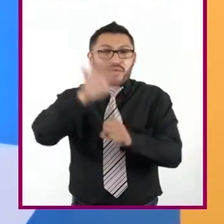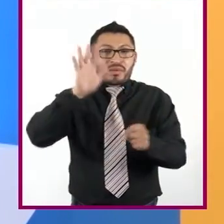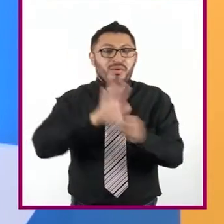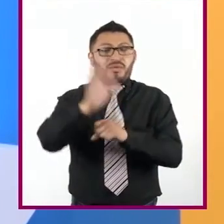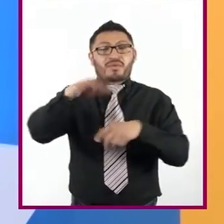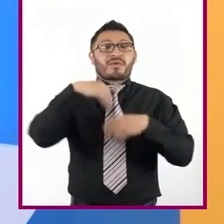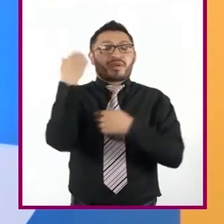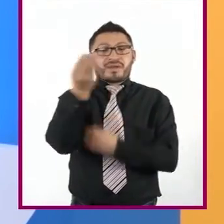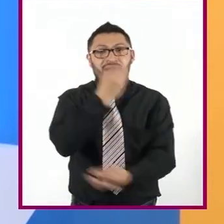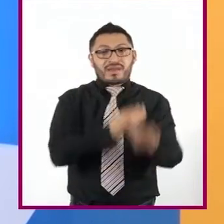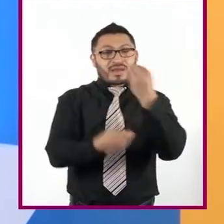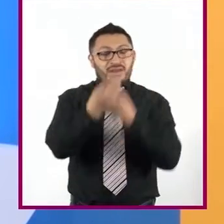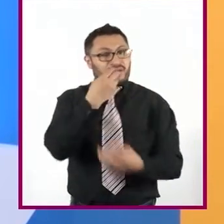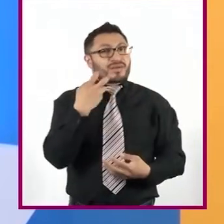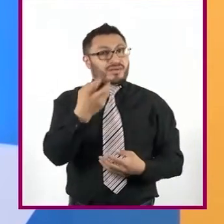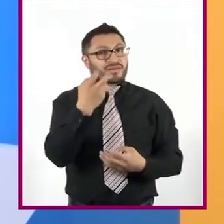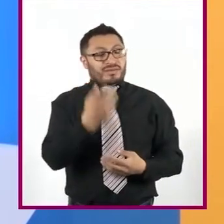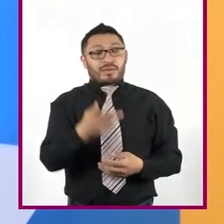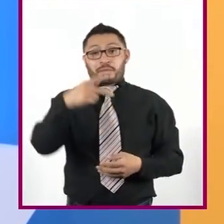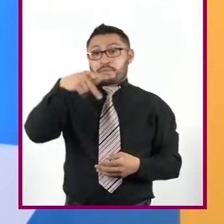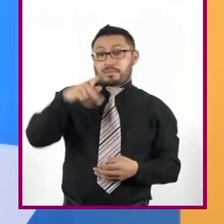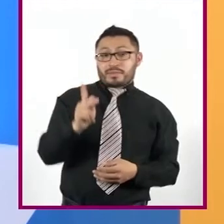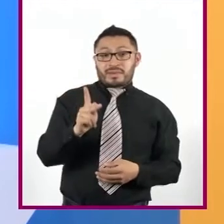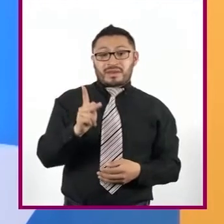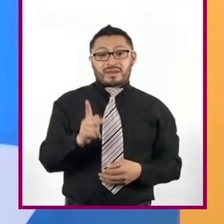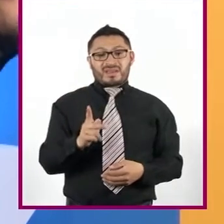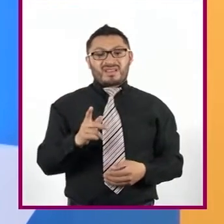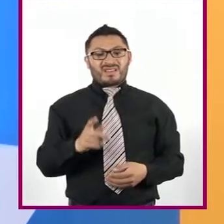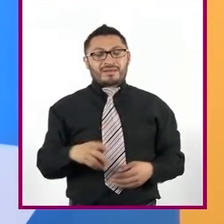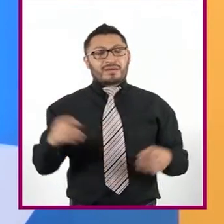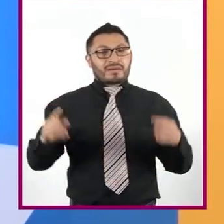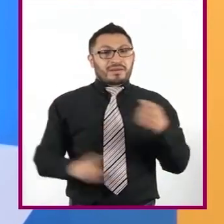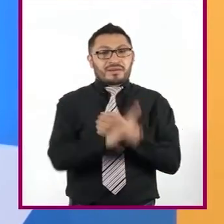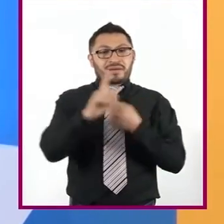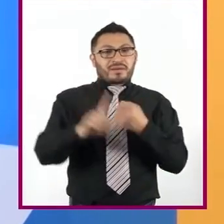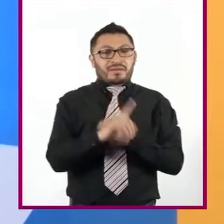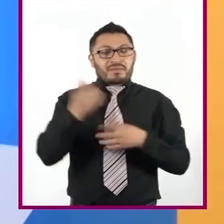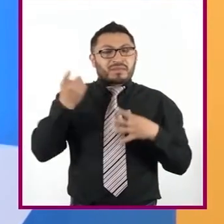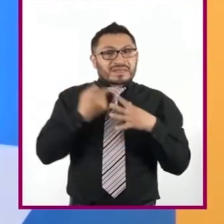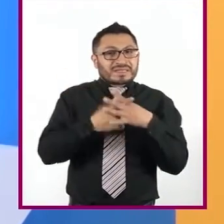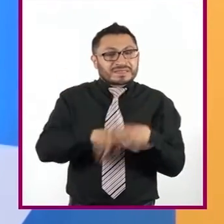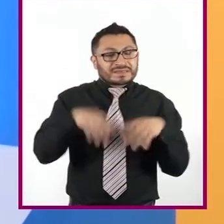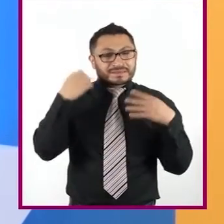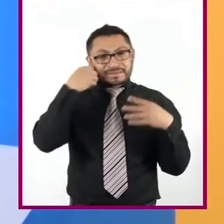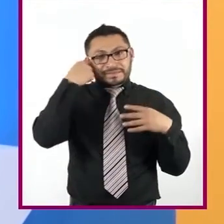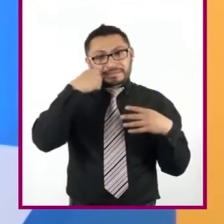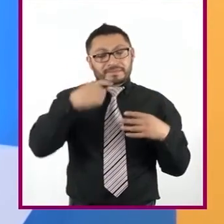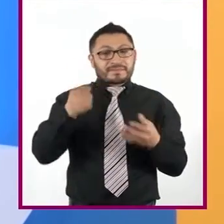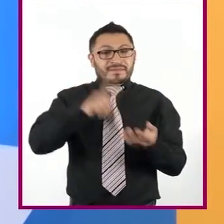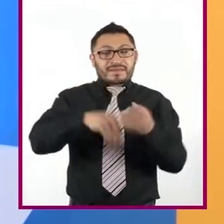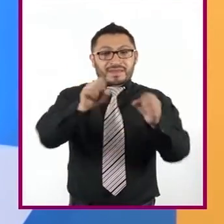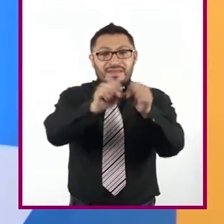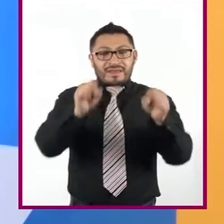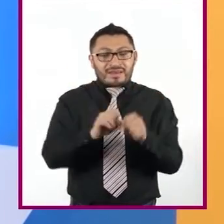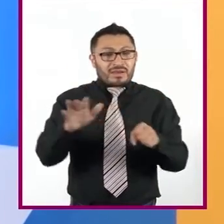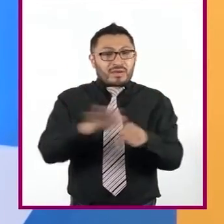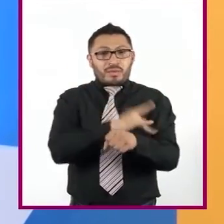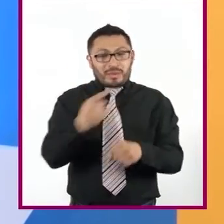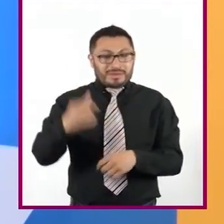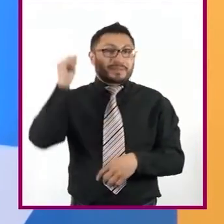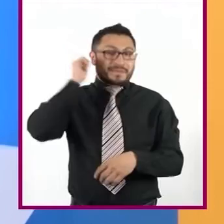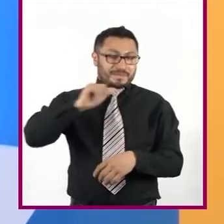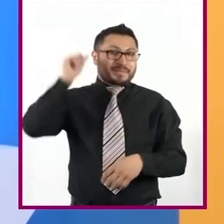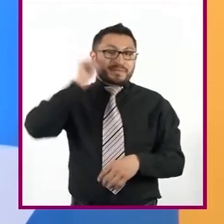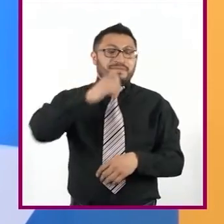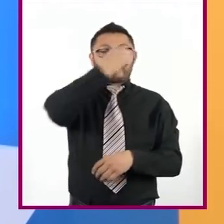que quería comer en esa ocasión. Sin embargo, el caos comenzó a imperar en el salón, ya que como siempre ocurre,